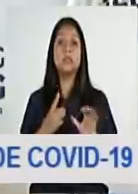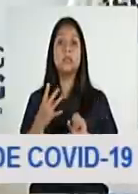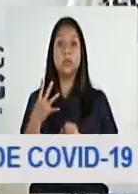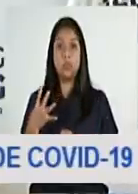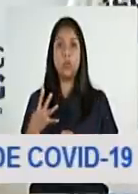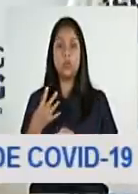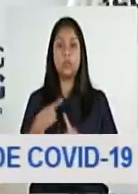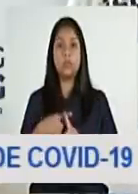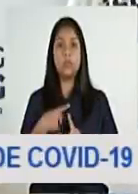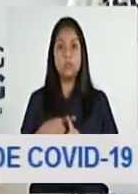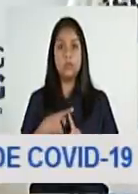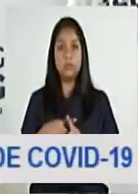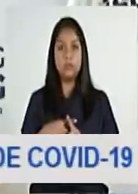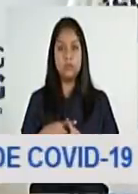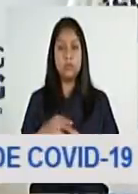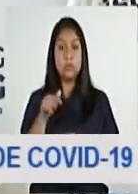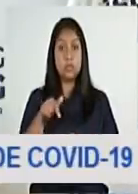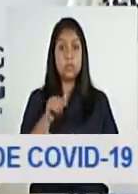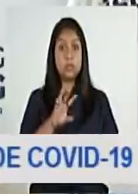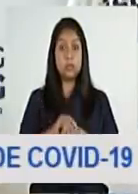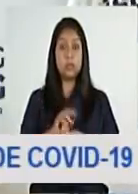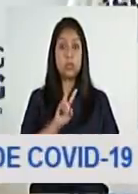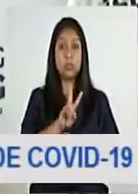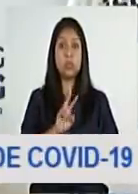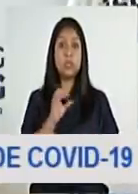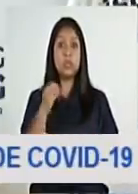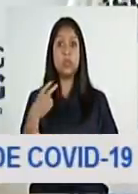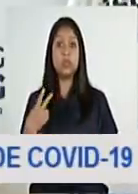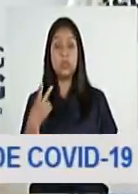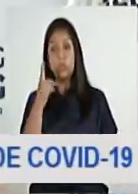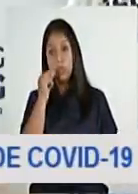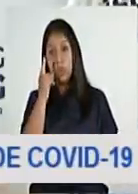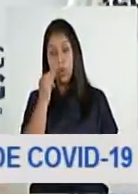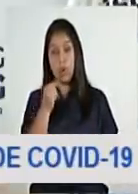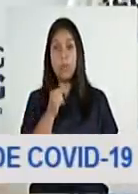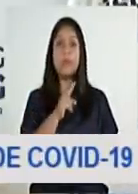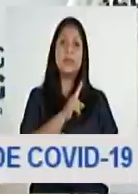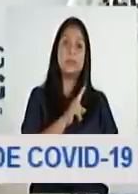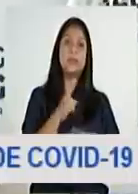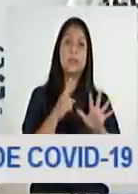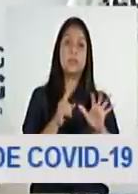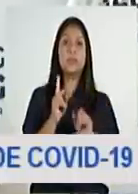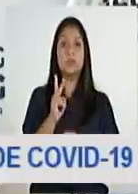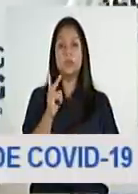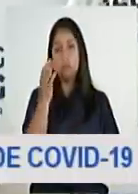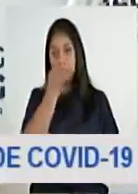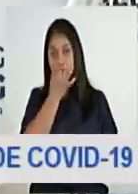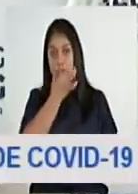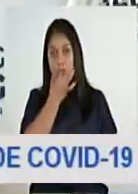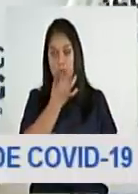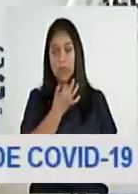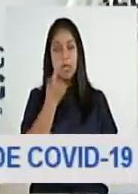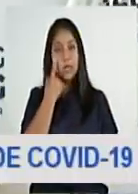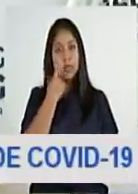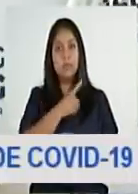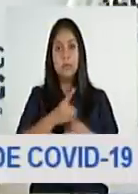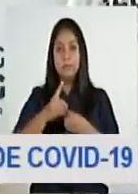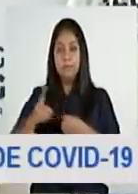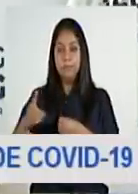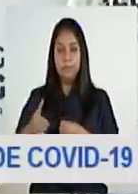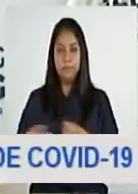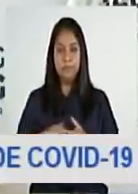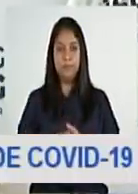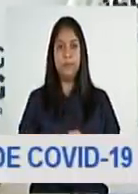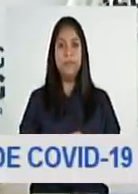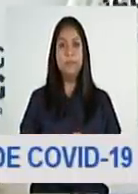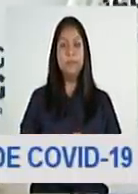364 casos positivos, de estos 202 son hombres y 162 mujeres de los siguientes departamentos.